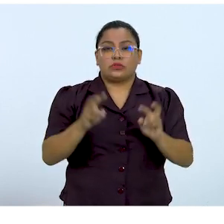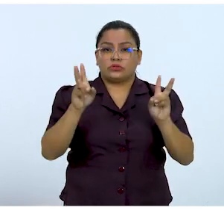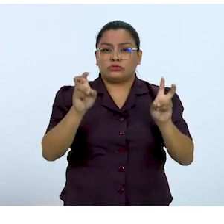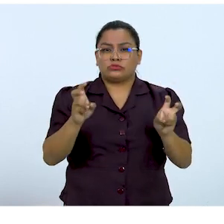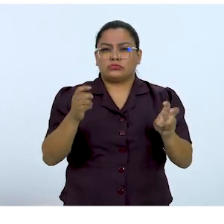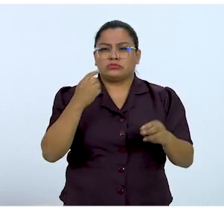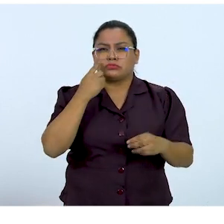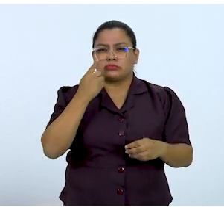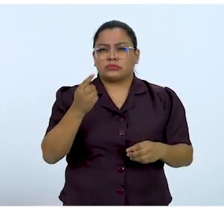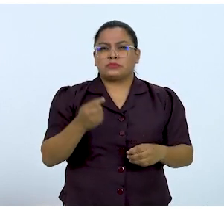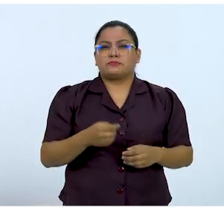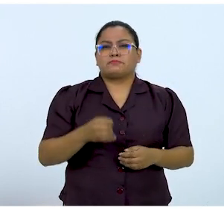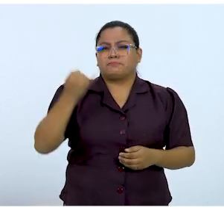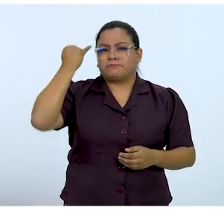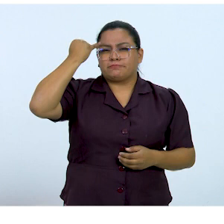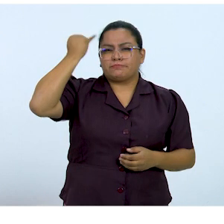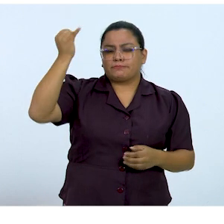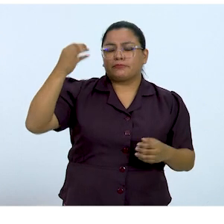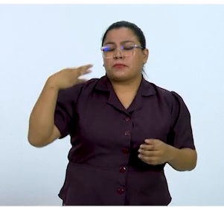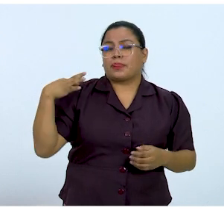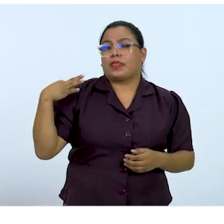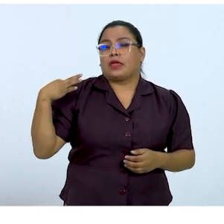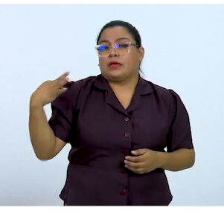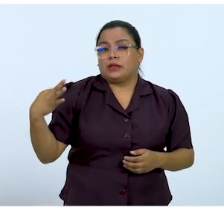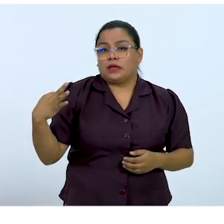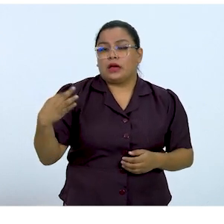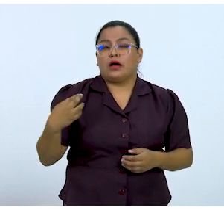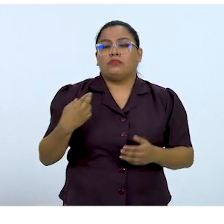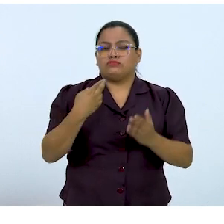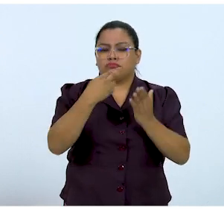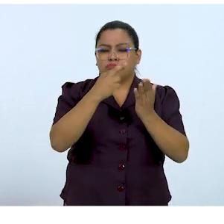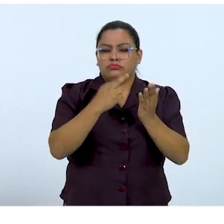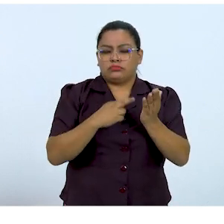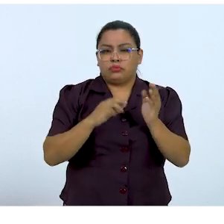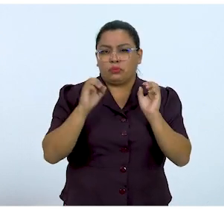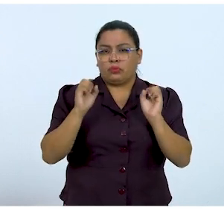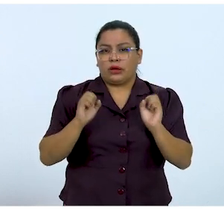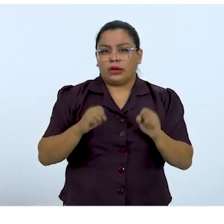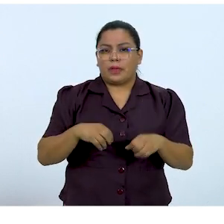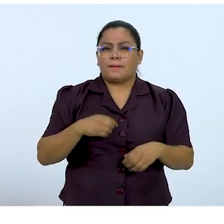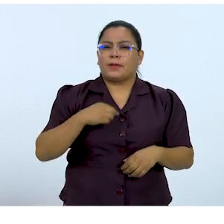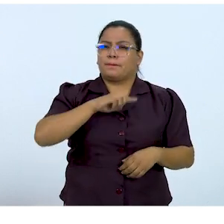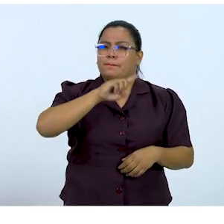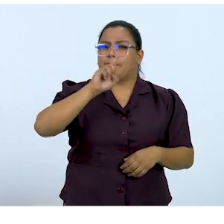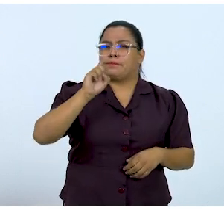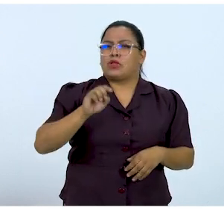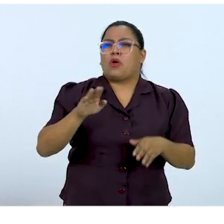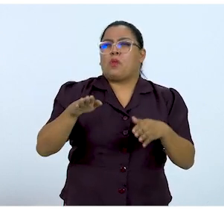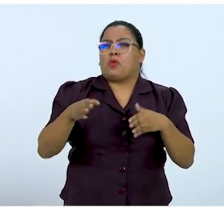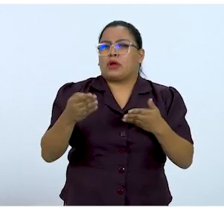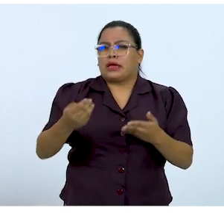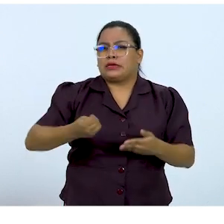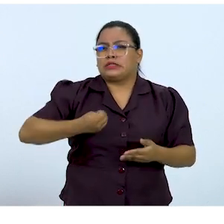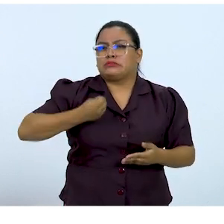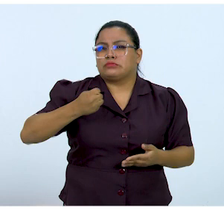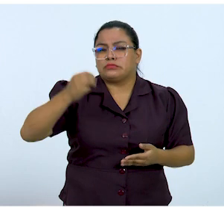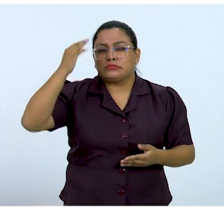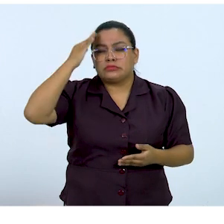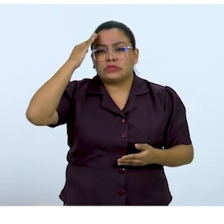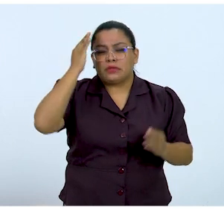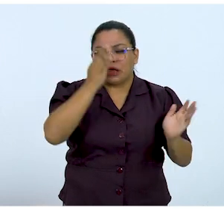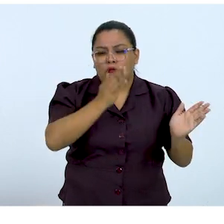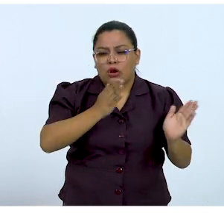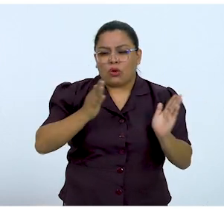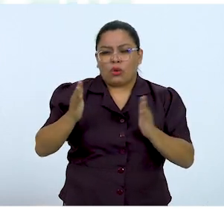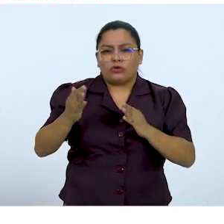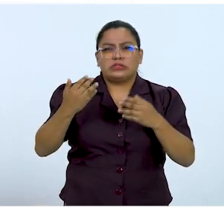porciones. Te dejamos con esa inquietud y te invitamos a que lo corrobores. Te preguntarás, ¿por qué es importante